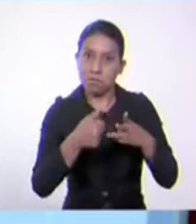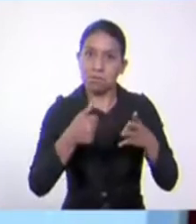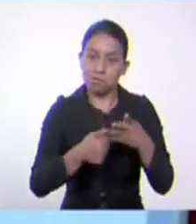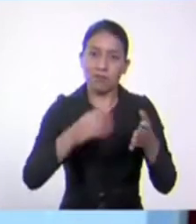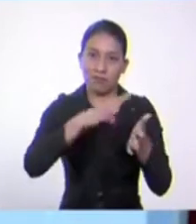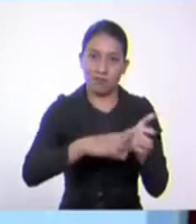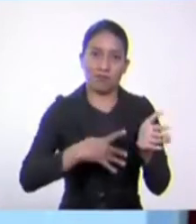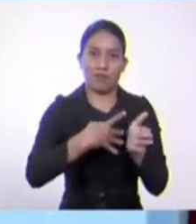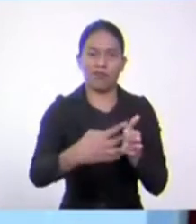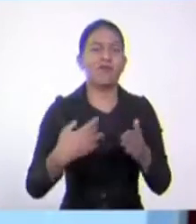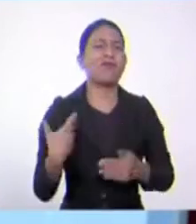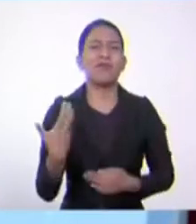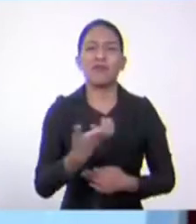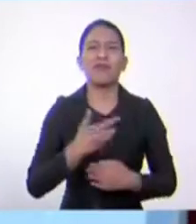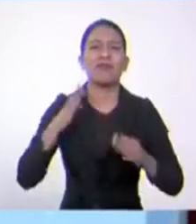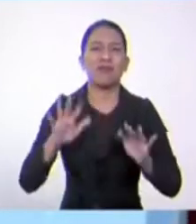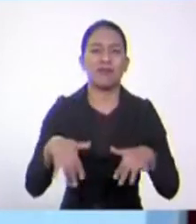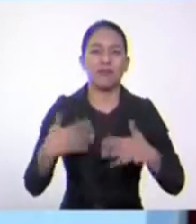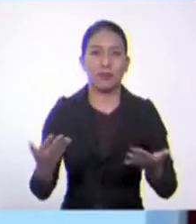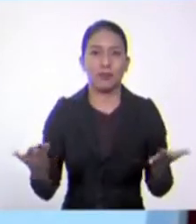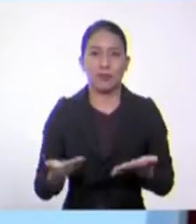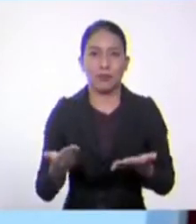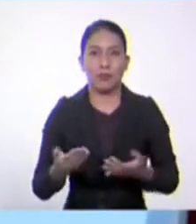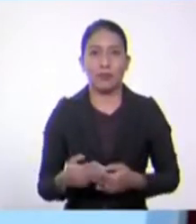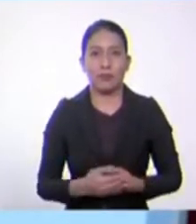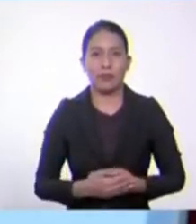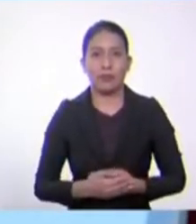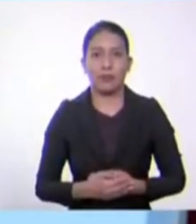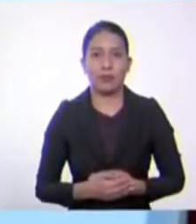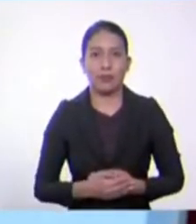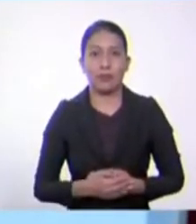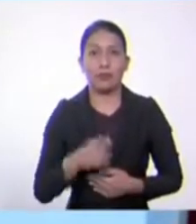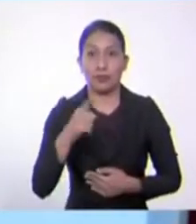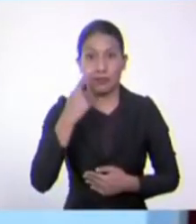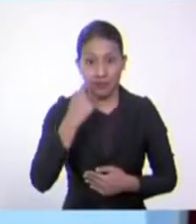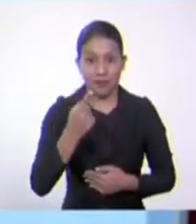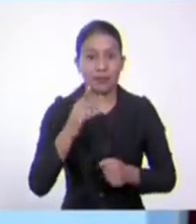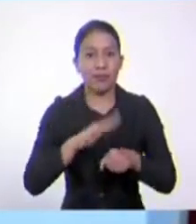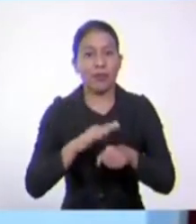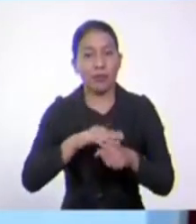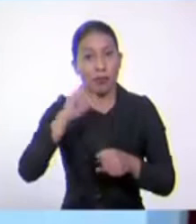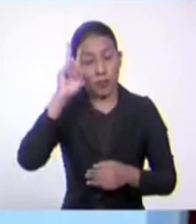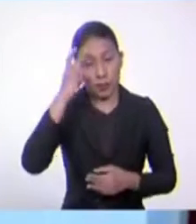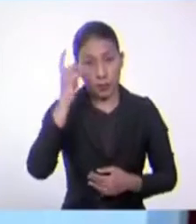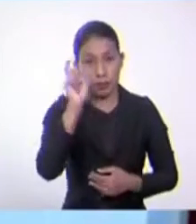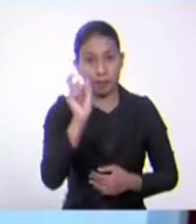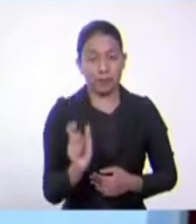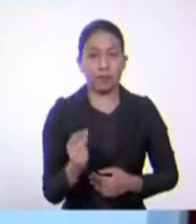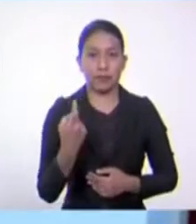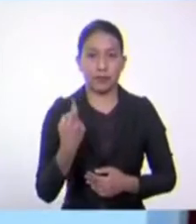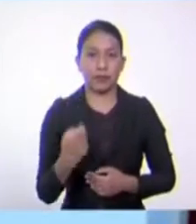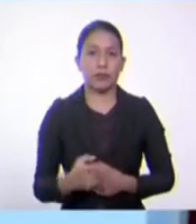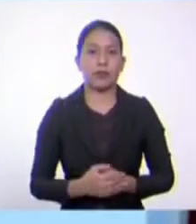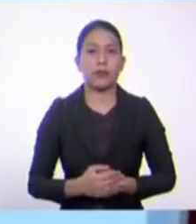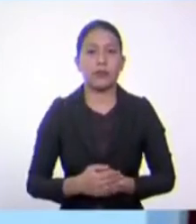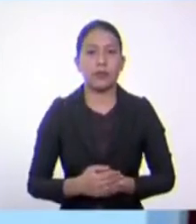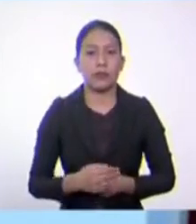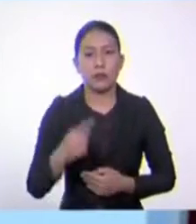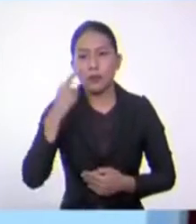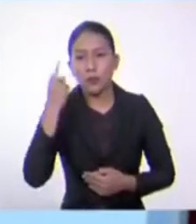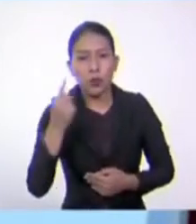lo que vamos a hacer? Tomando en cuenta las pistas y el significado de la palabra faltante, vamos a